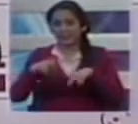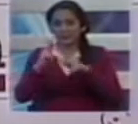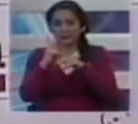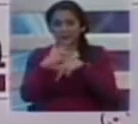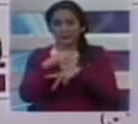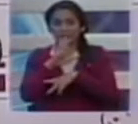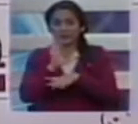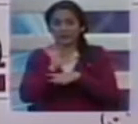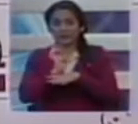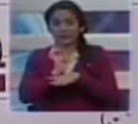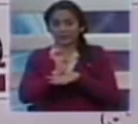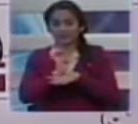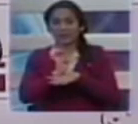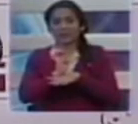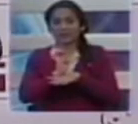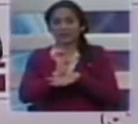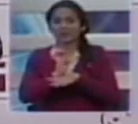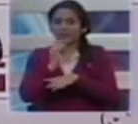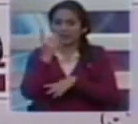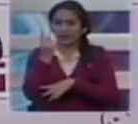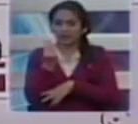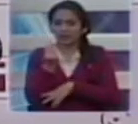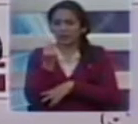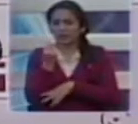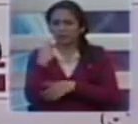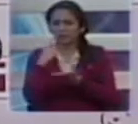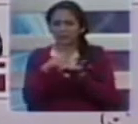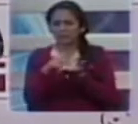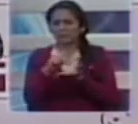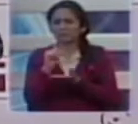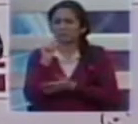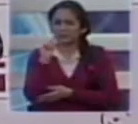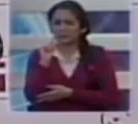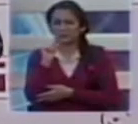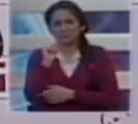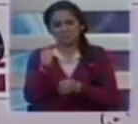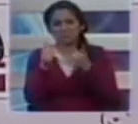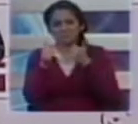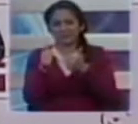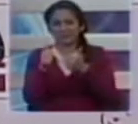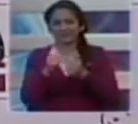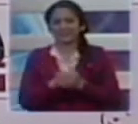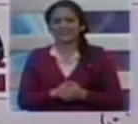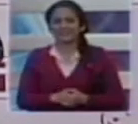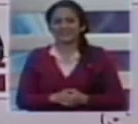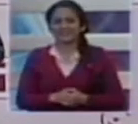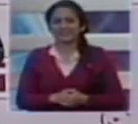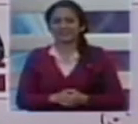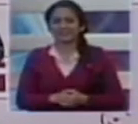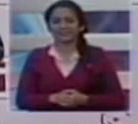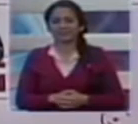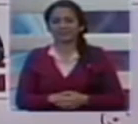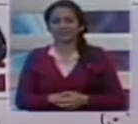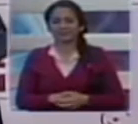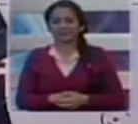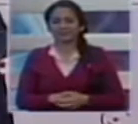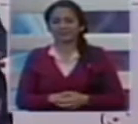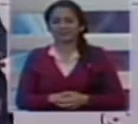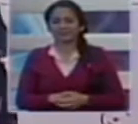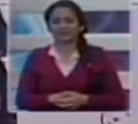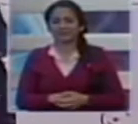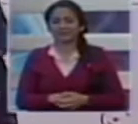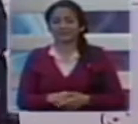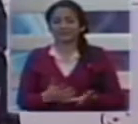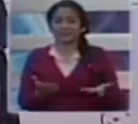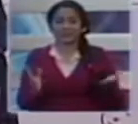que tenemos unos muy buenos precios para el mercado, muy competitivos, y además tenemos de todo.